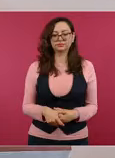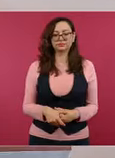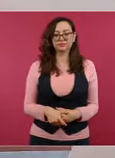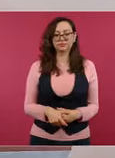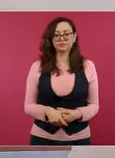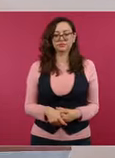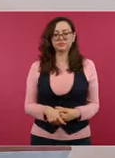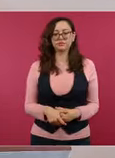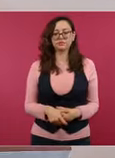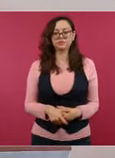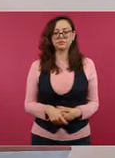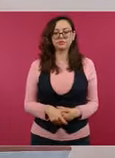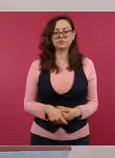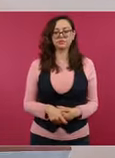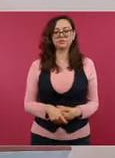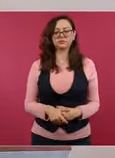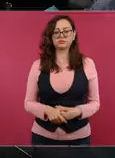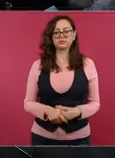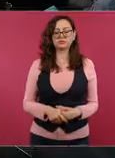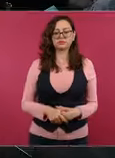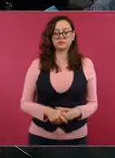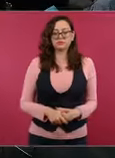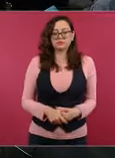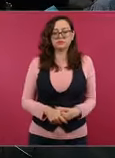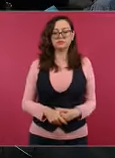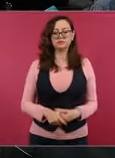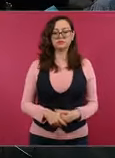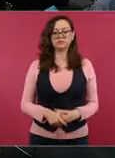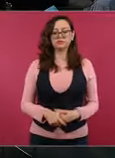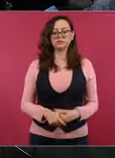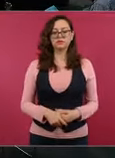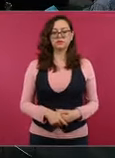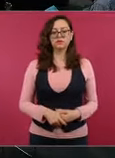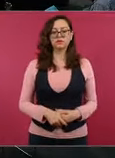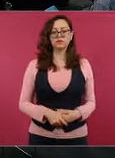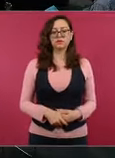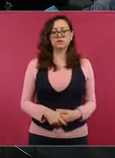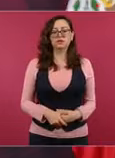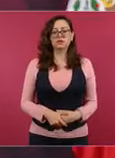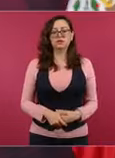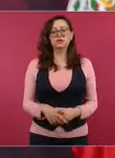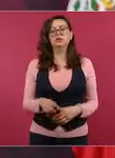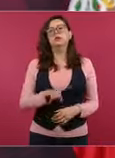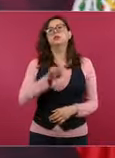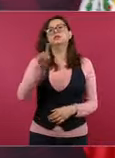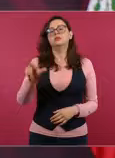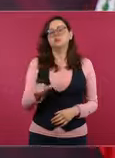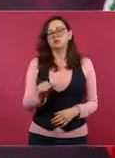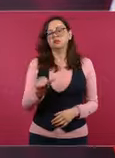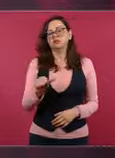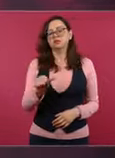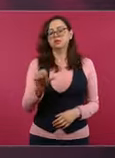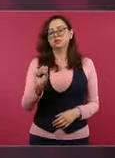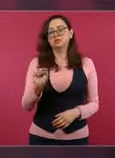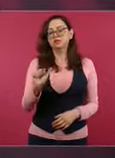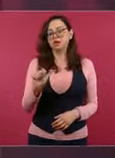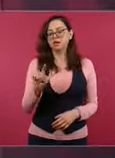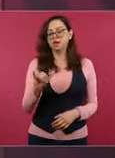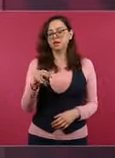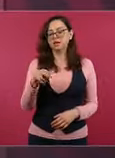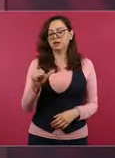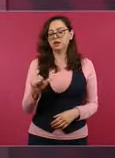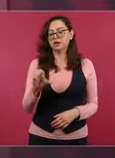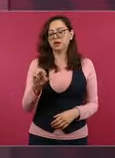Entonces, y luego estuvimos en Salina Cruz, porque estamos